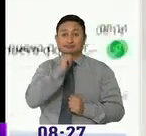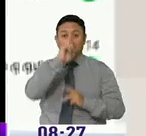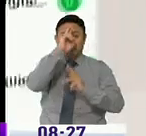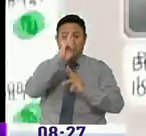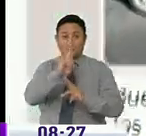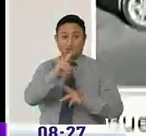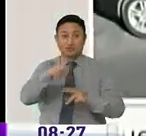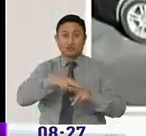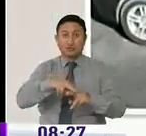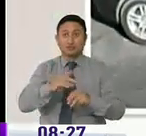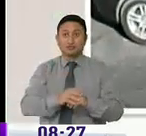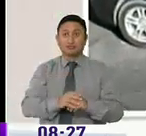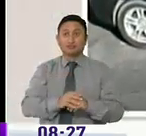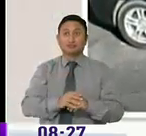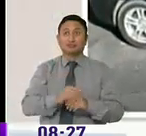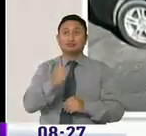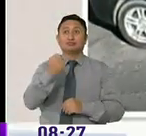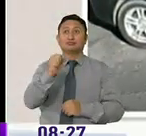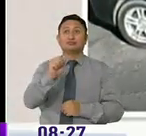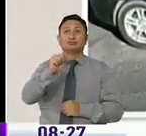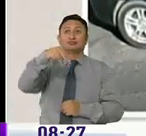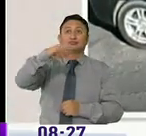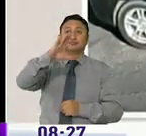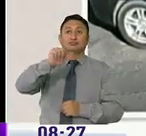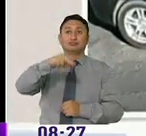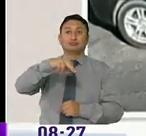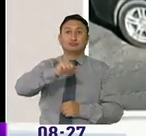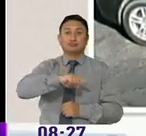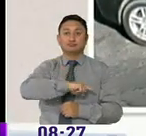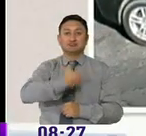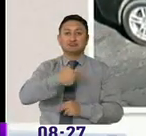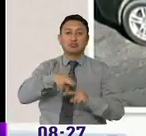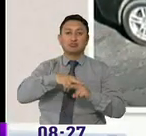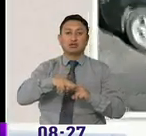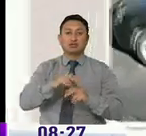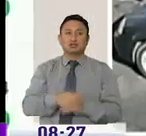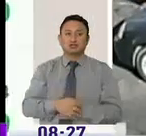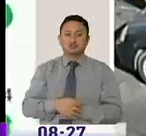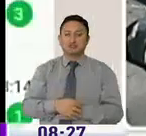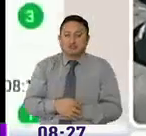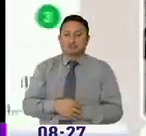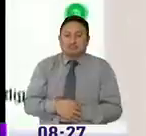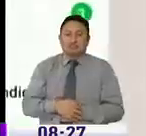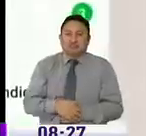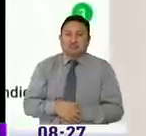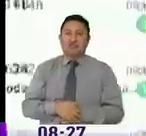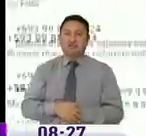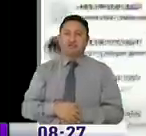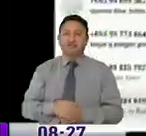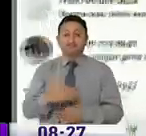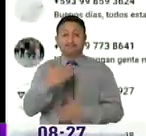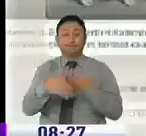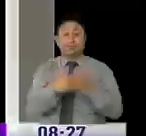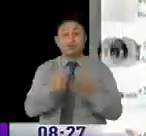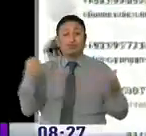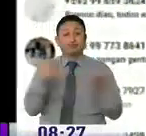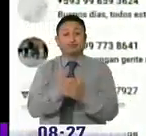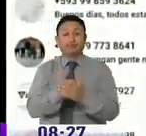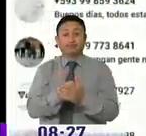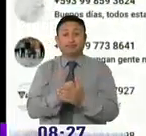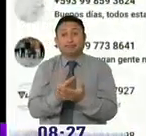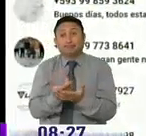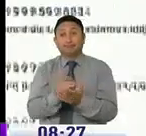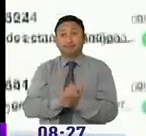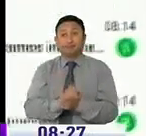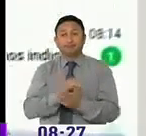taxistas en Santa Ana. Claro, lo que pasa es que muchos taxistas hacen lo que les da la gana. Y por eso los accidentes, las impericias, ¿no? Hay